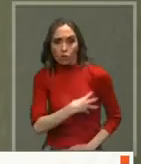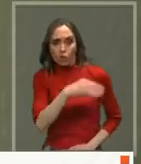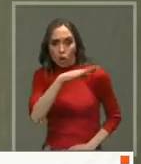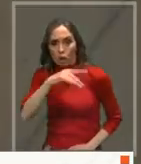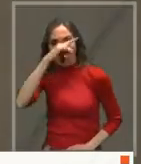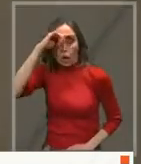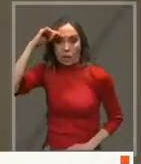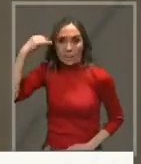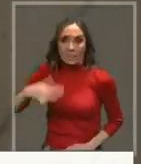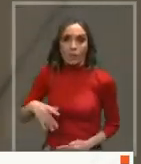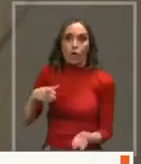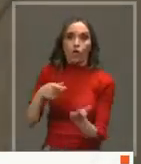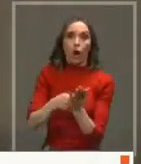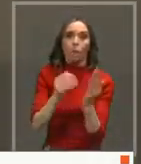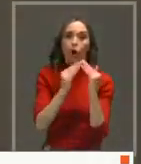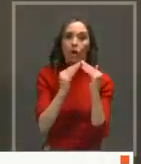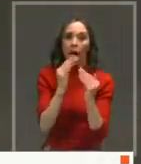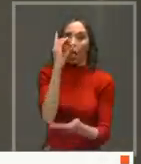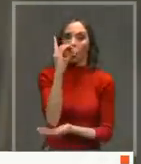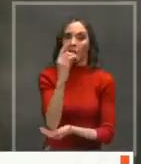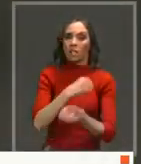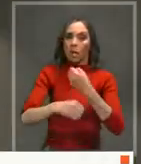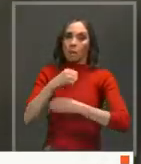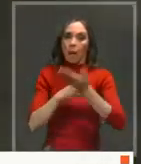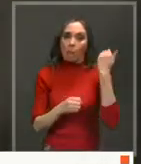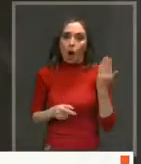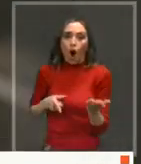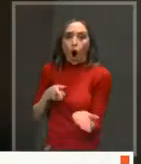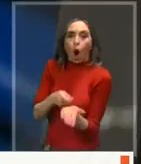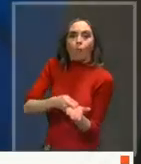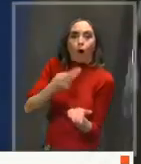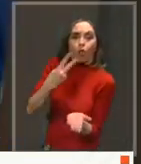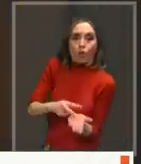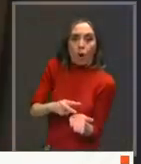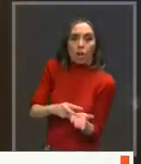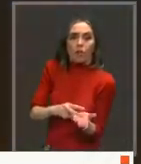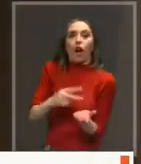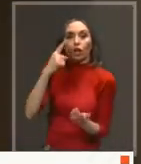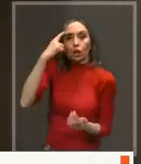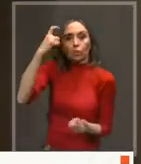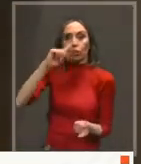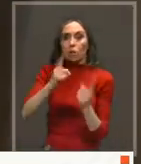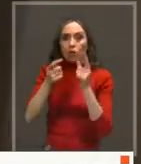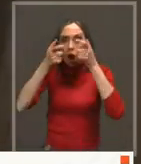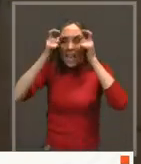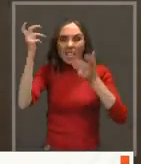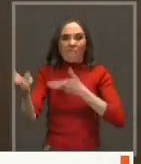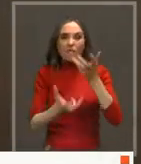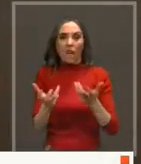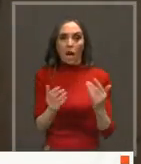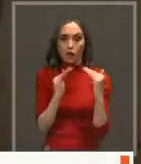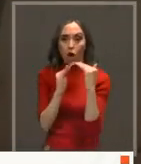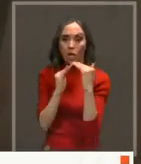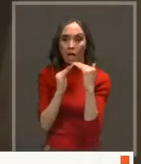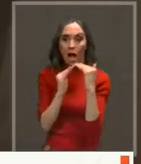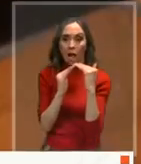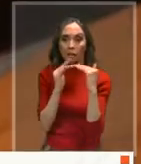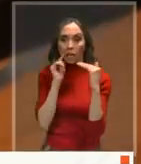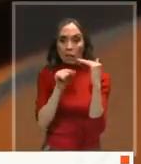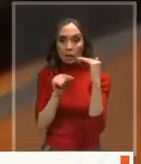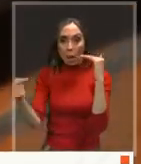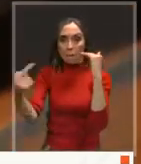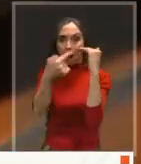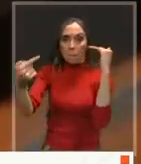esfuerzo logró comprar esta vivienda en diciembre del año pasado. Hoy ese sueño se convirtió en un infierno. Su casa tiene vestigios de